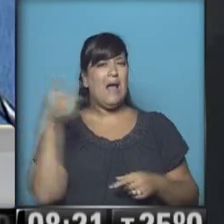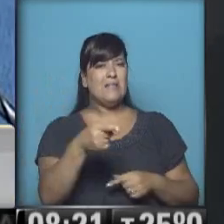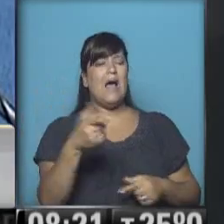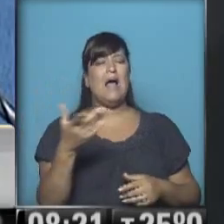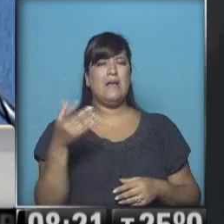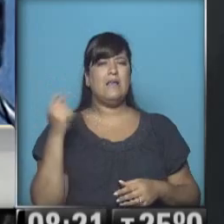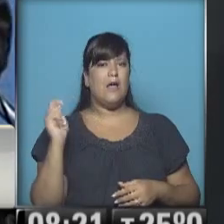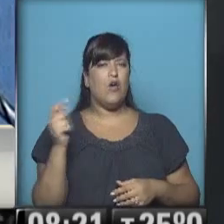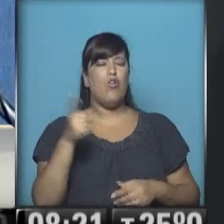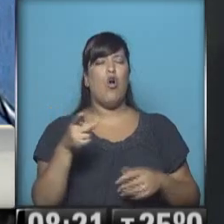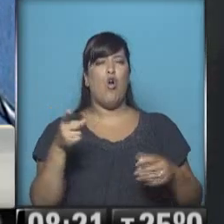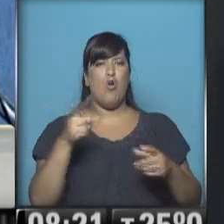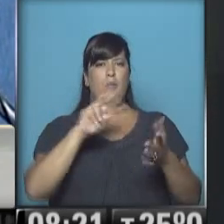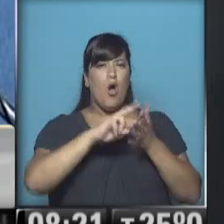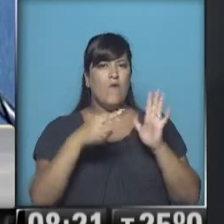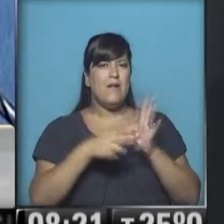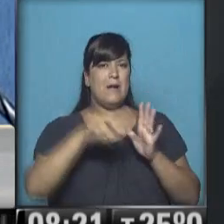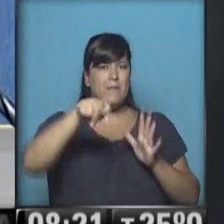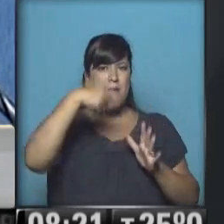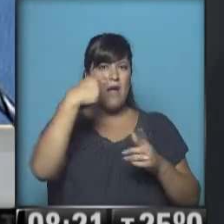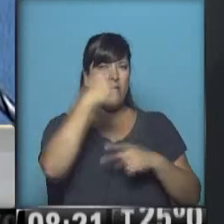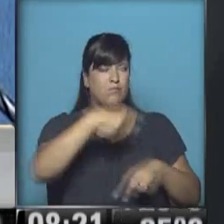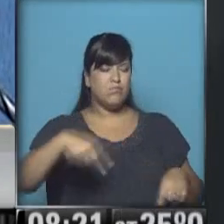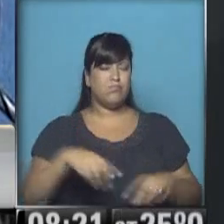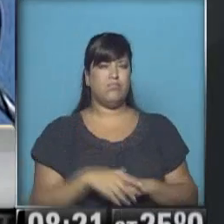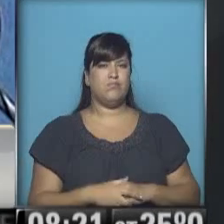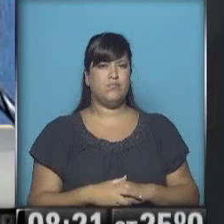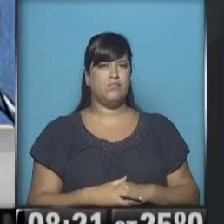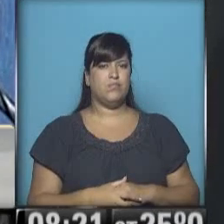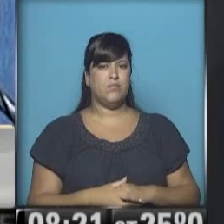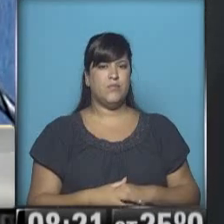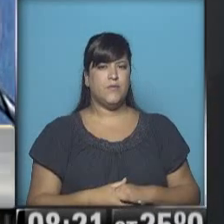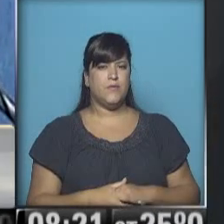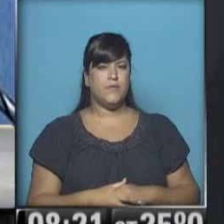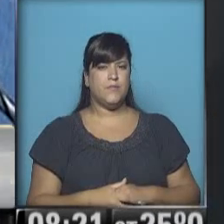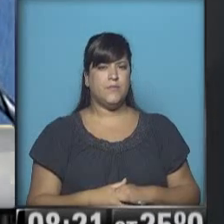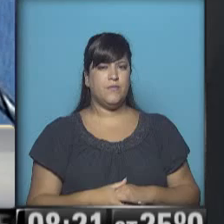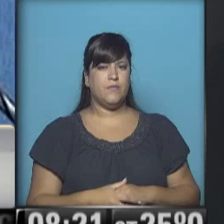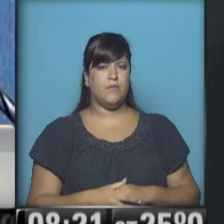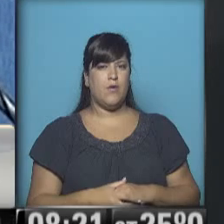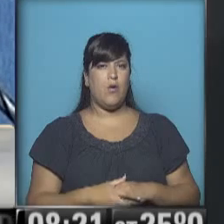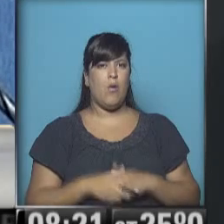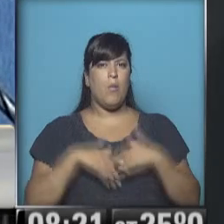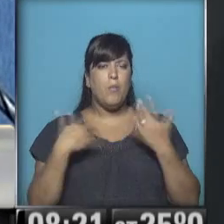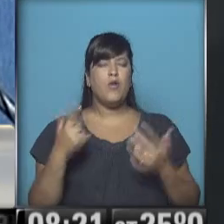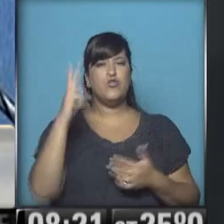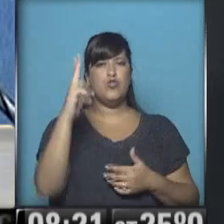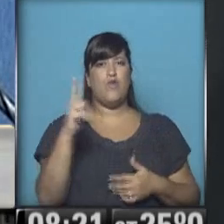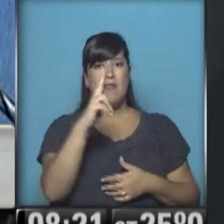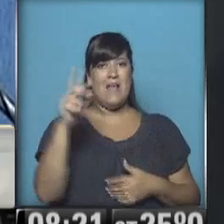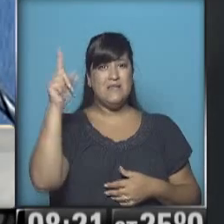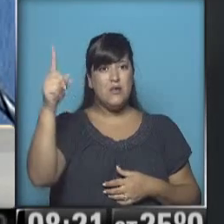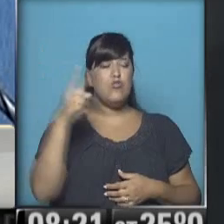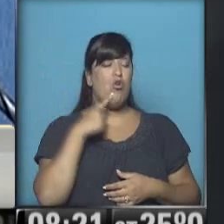de narcotráfico extendido a escala universal. Por eso yo creo que lo que pregona el Papa Francisco es